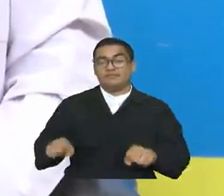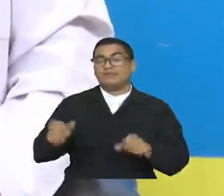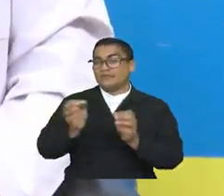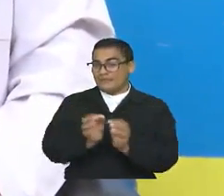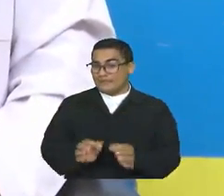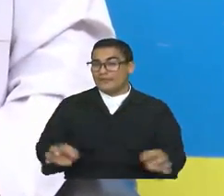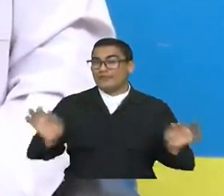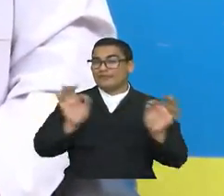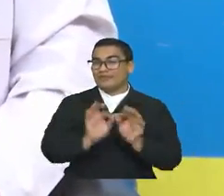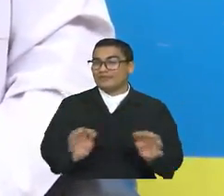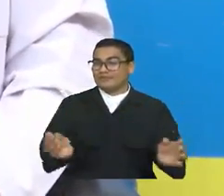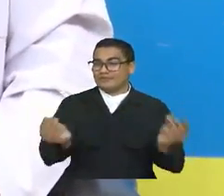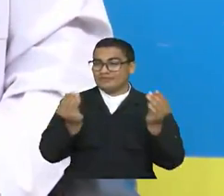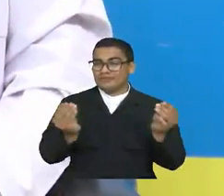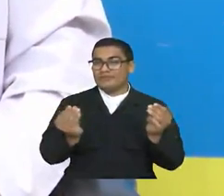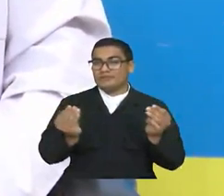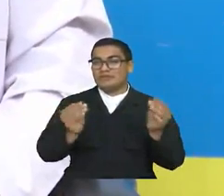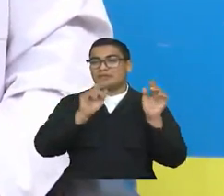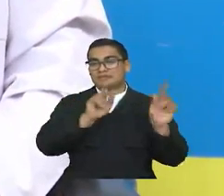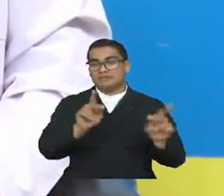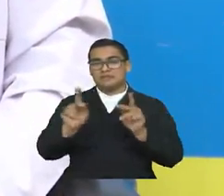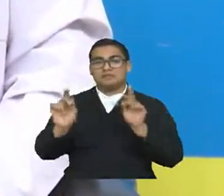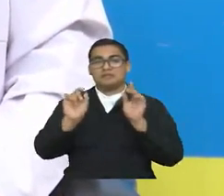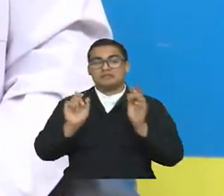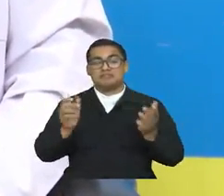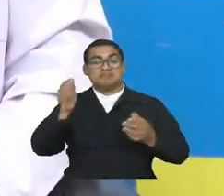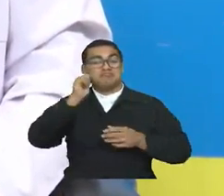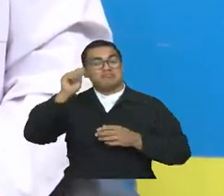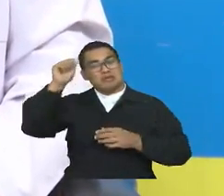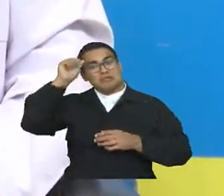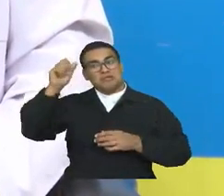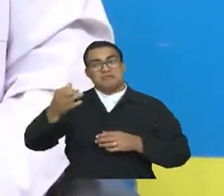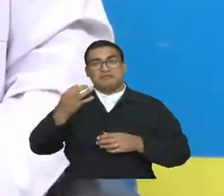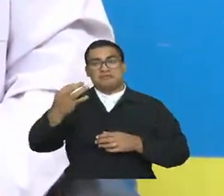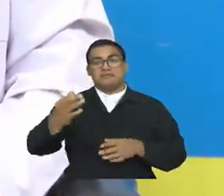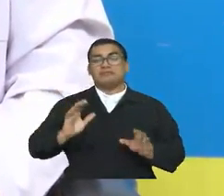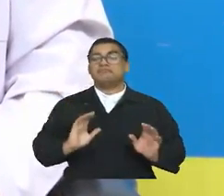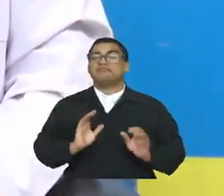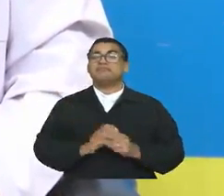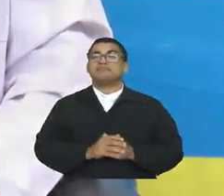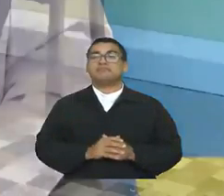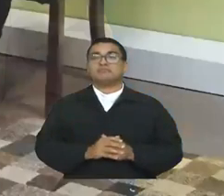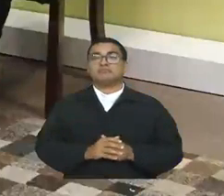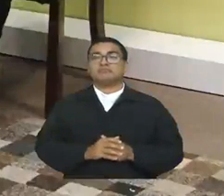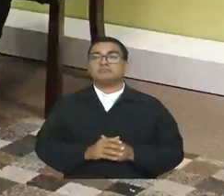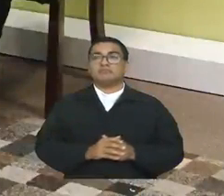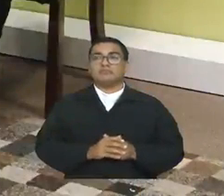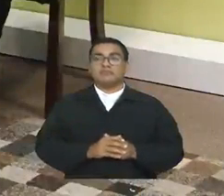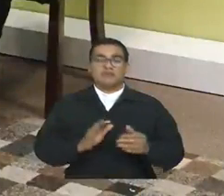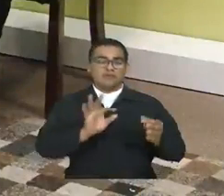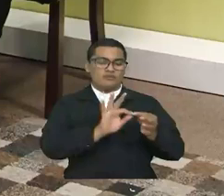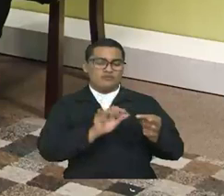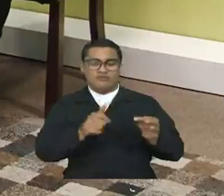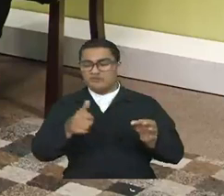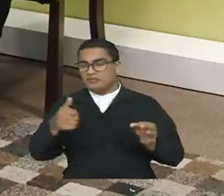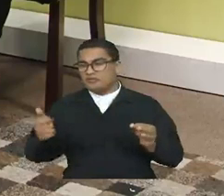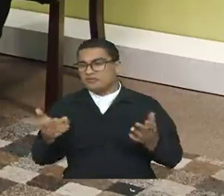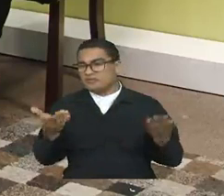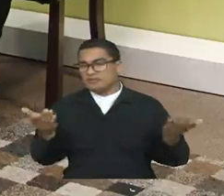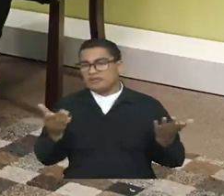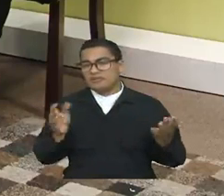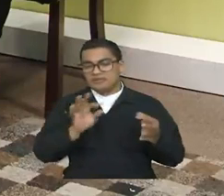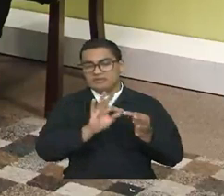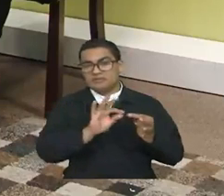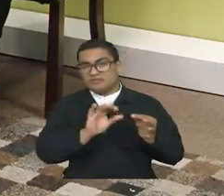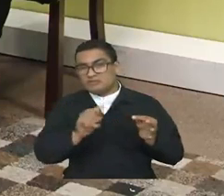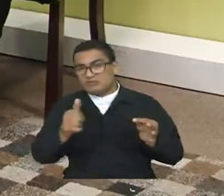clave en un niño, en una persona que se va a volver adulta, pues. Ahora, doctora, ¿qué frutas de temporada nosotros? Esto es por temporada.